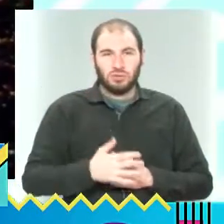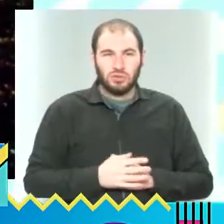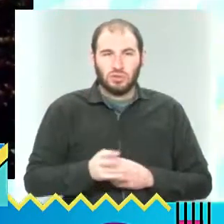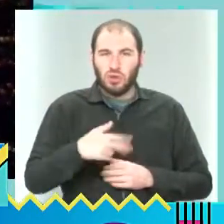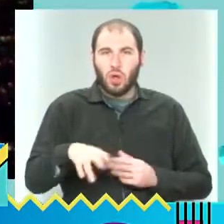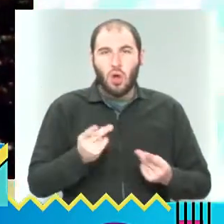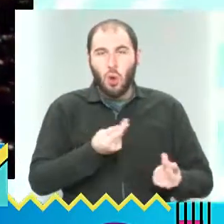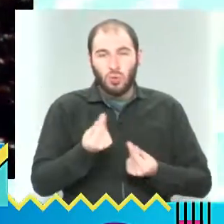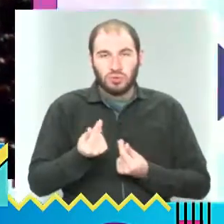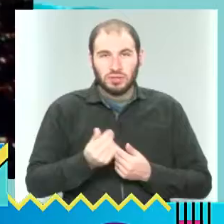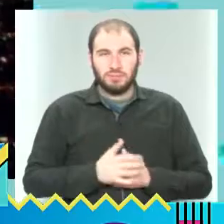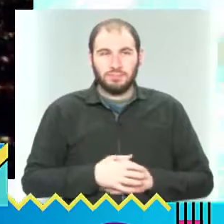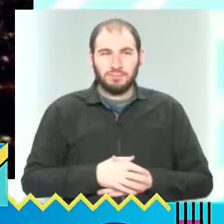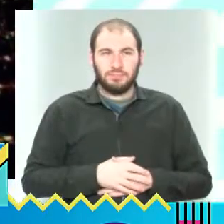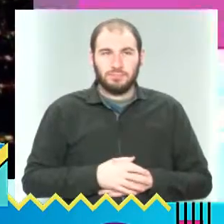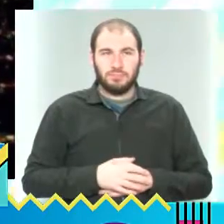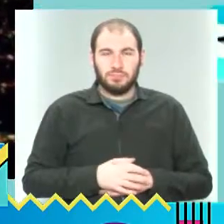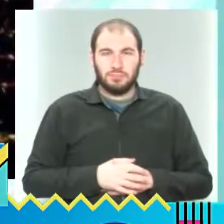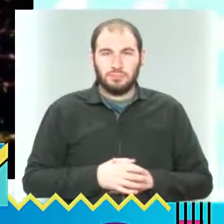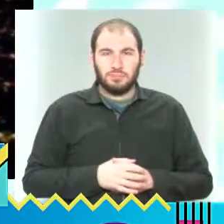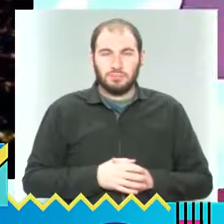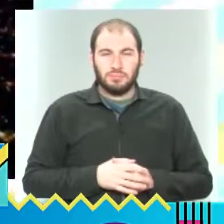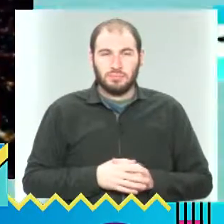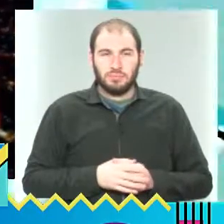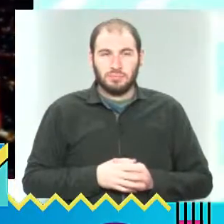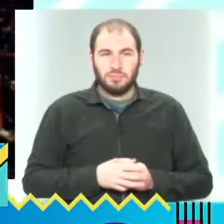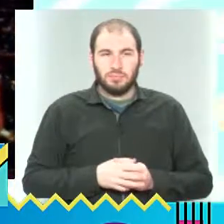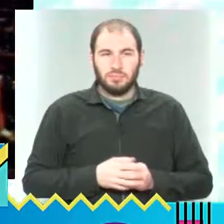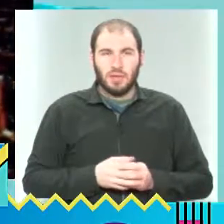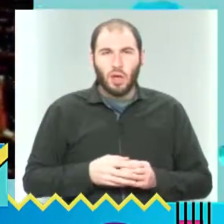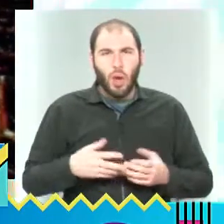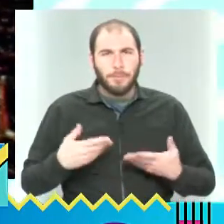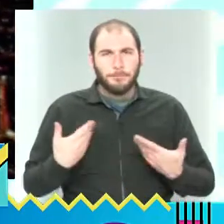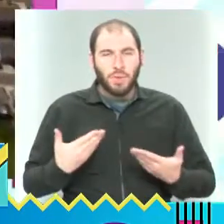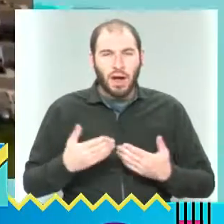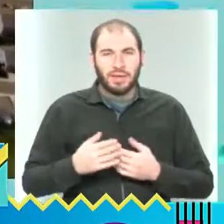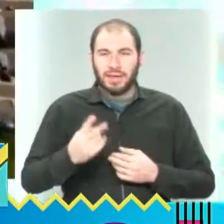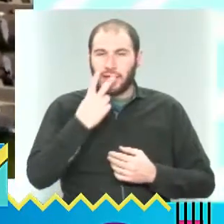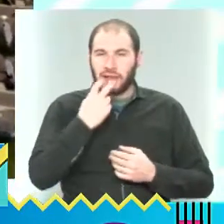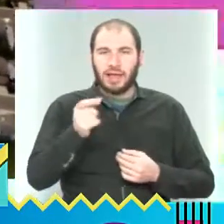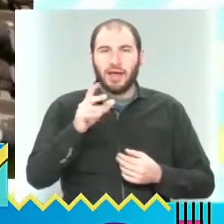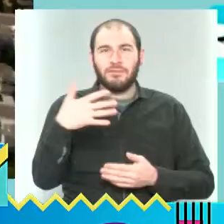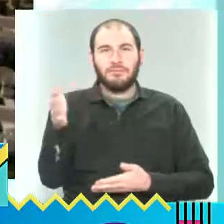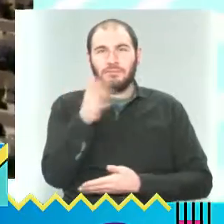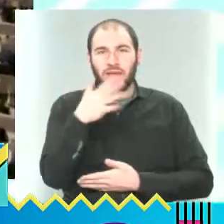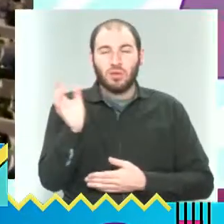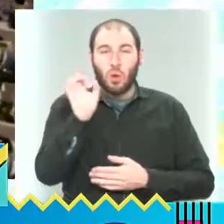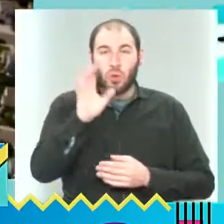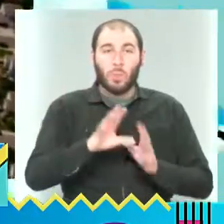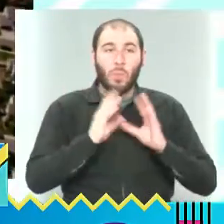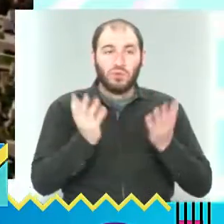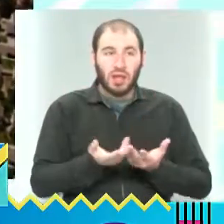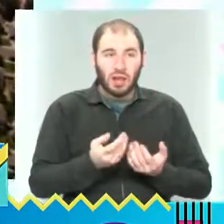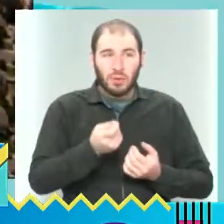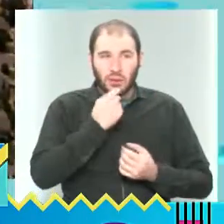podríamos estar usando. Tenemos una capacidad de energía eólica única en el mundo.